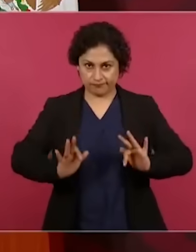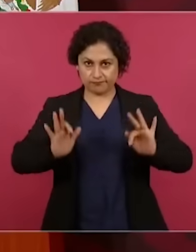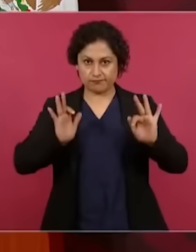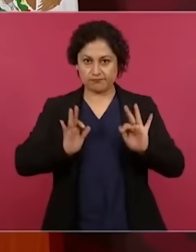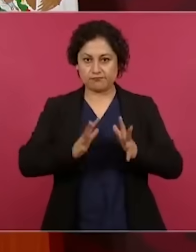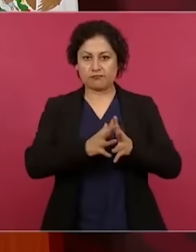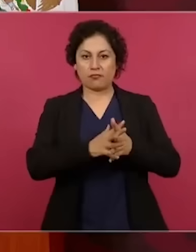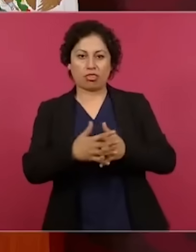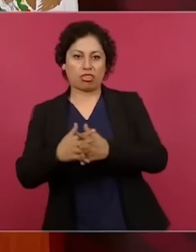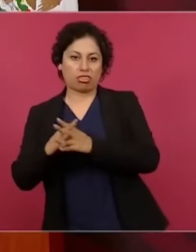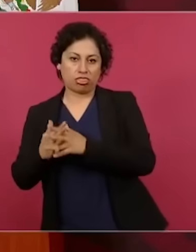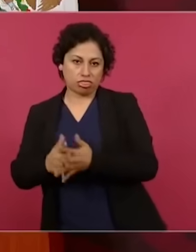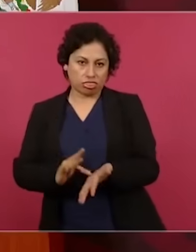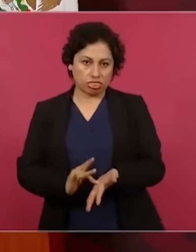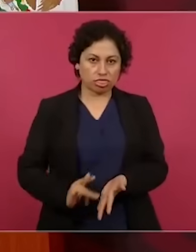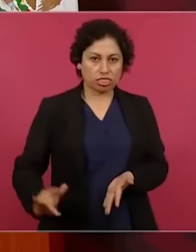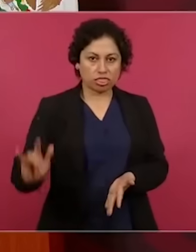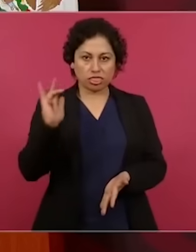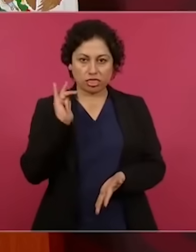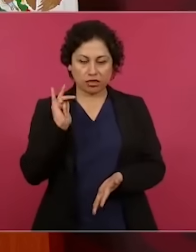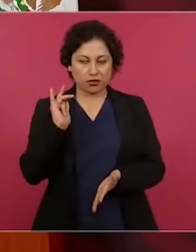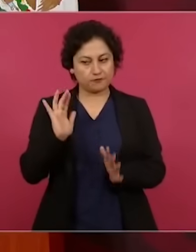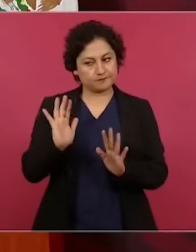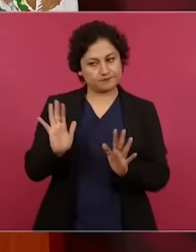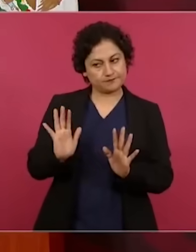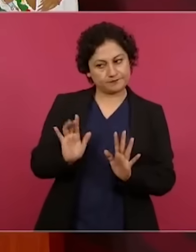haya manipulación, porque ahí en Radio Fórmula